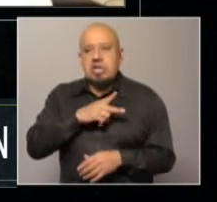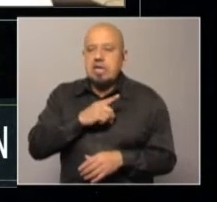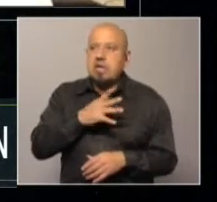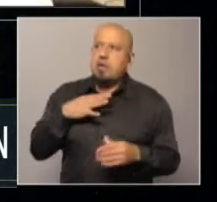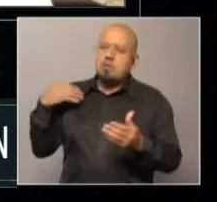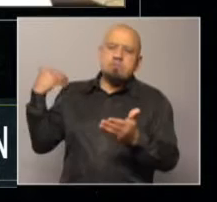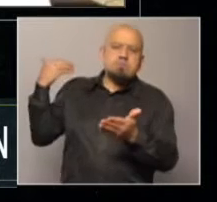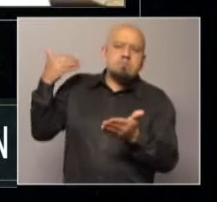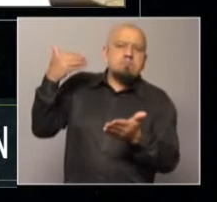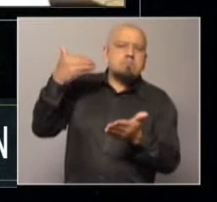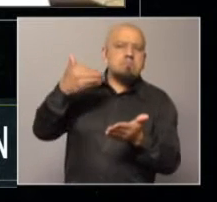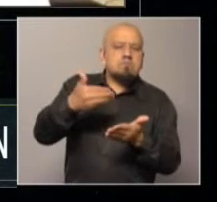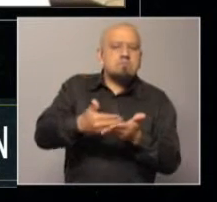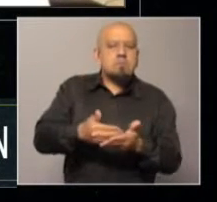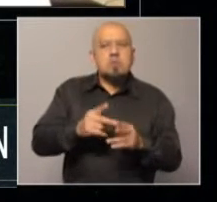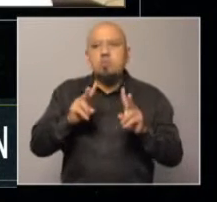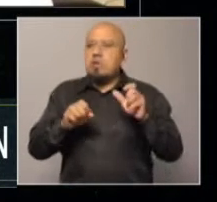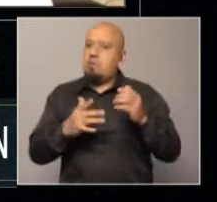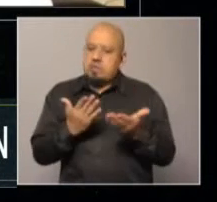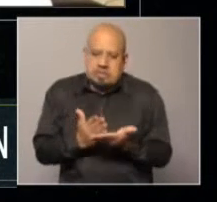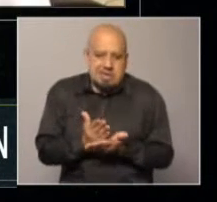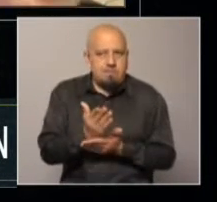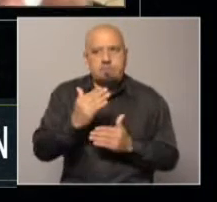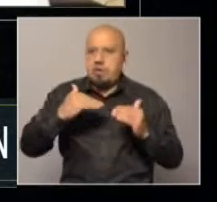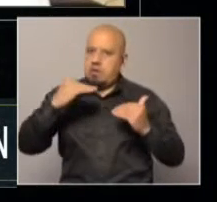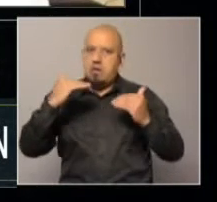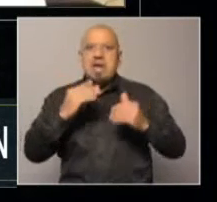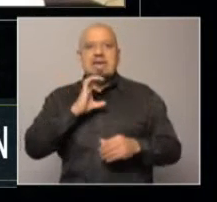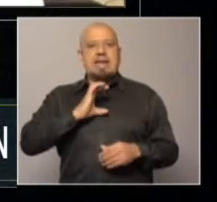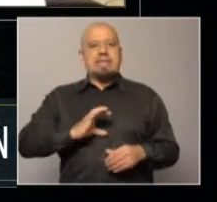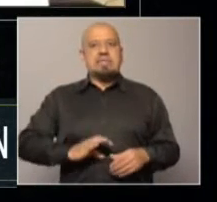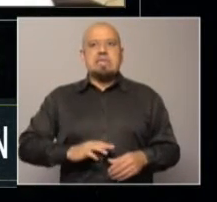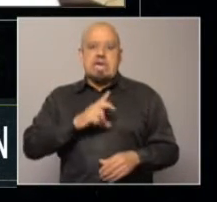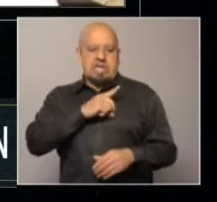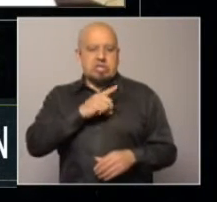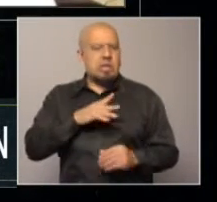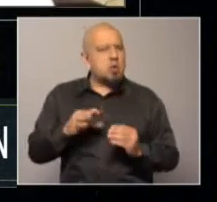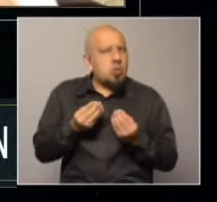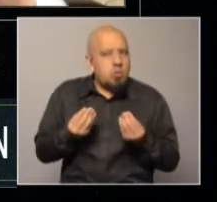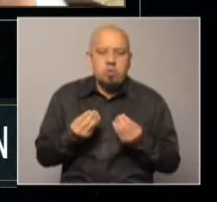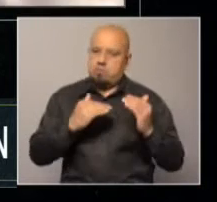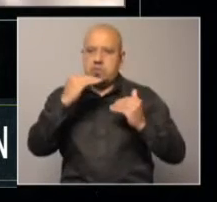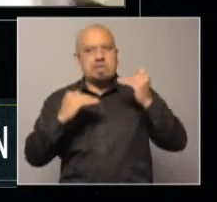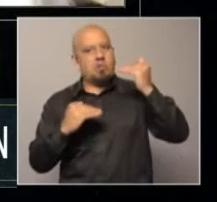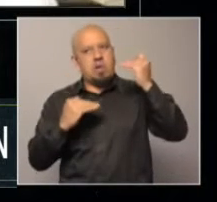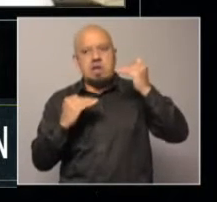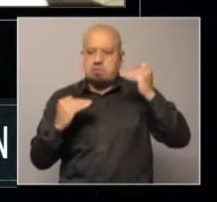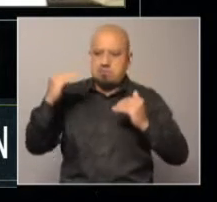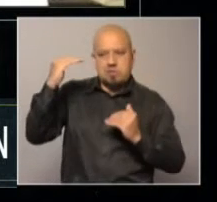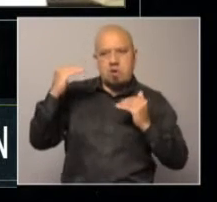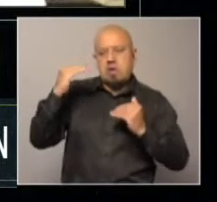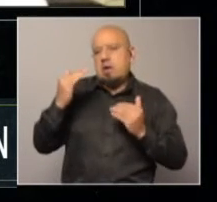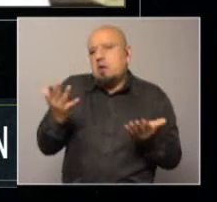un nivel de desigualdad en términos del Gini más o menos